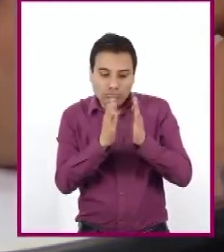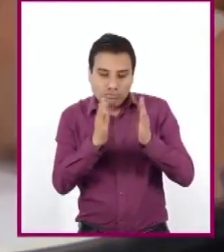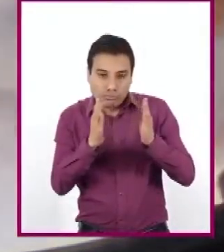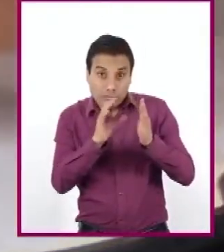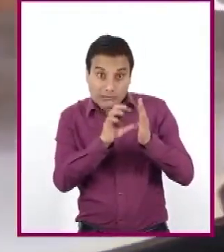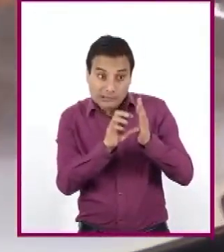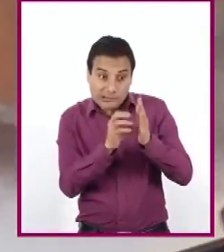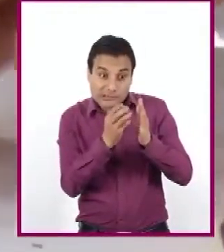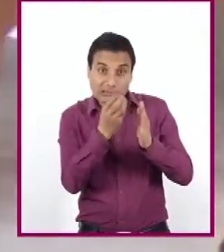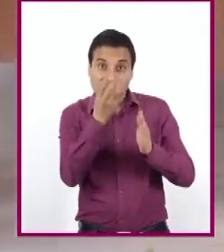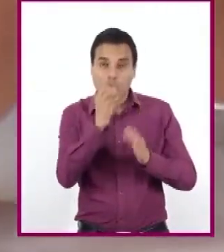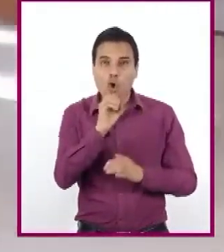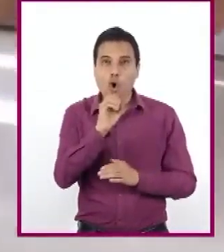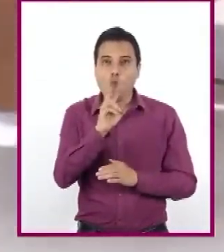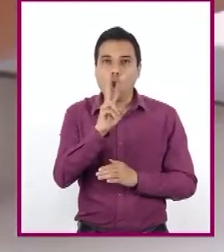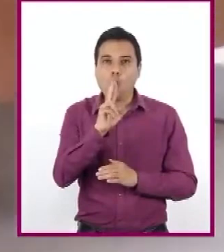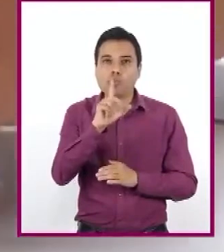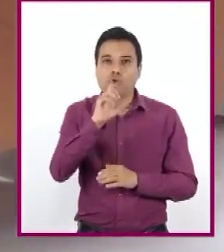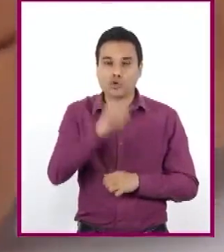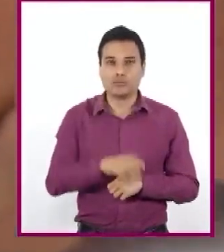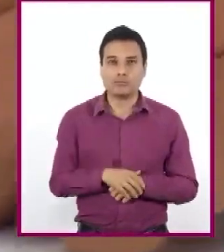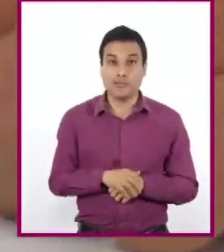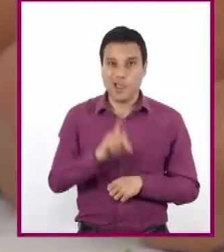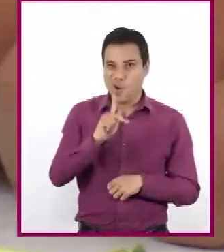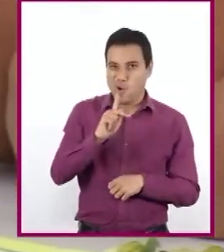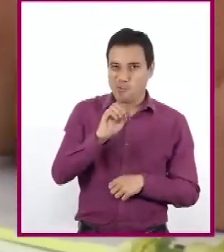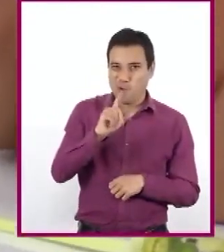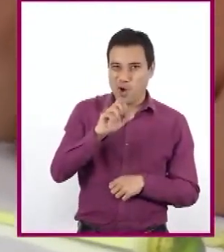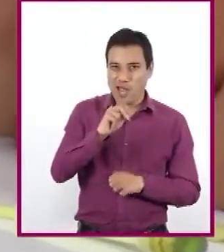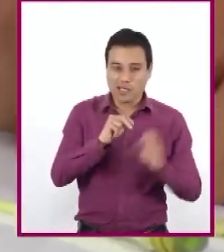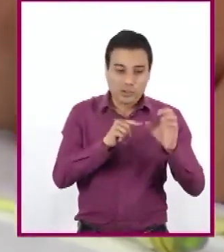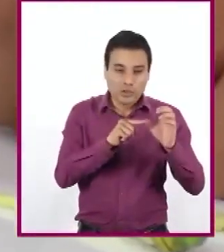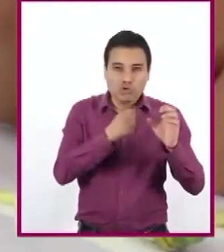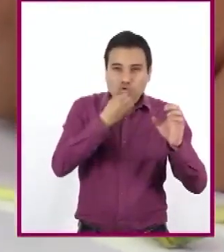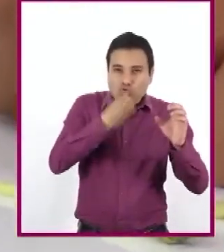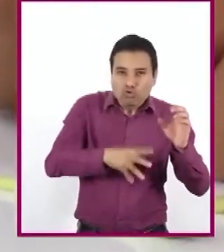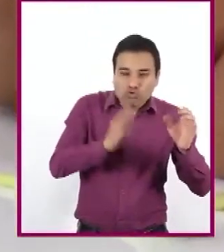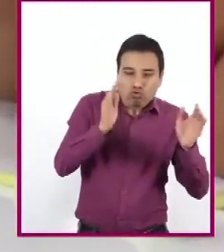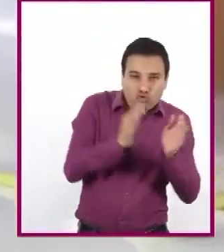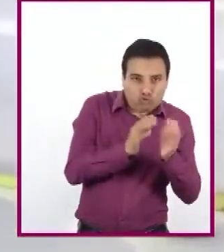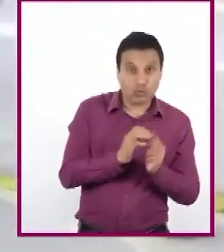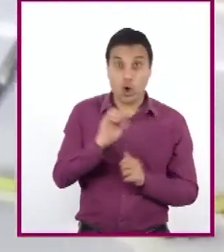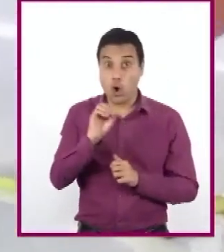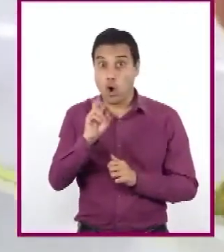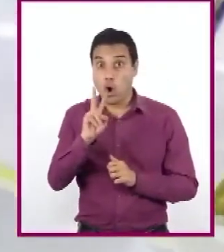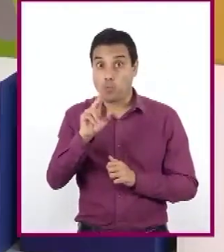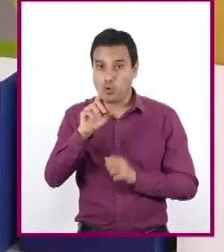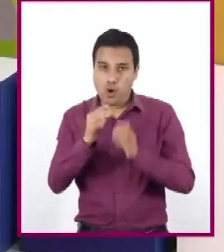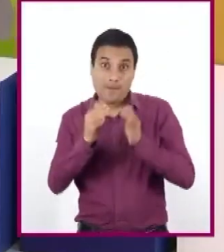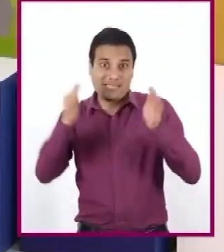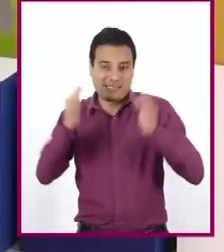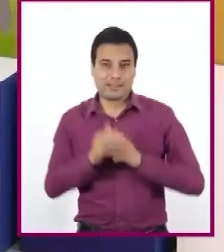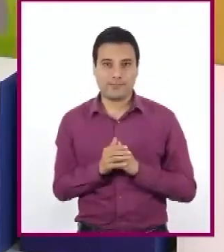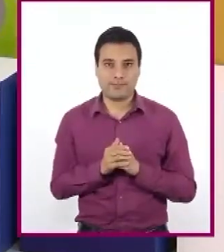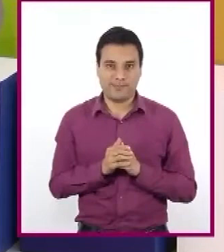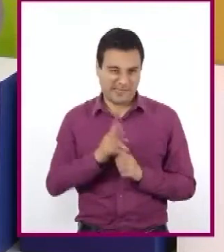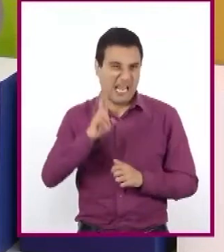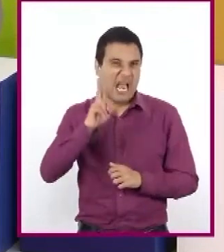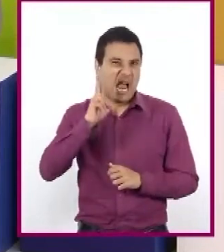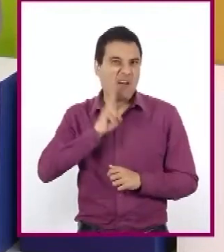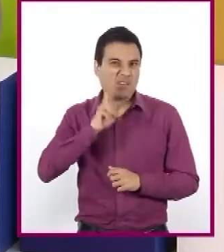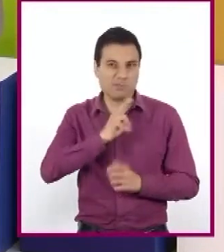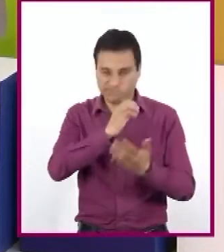Es un poquito más grande que el polen. Vamos a ponerlo aquí. Los colocamos en la charola para la observación en el microscopio